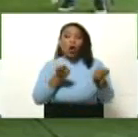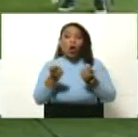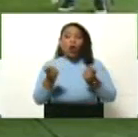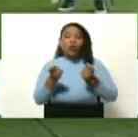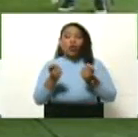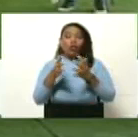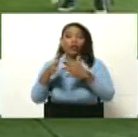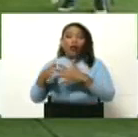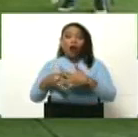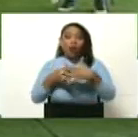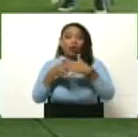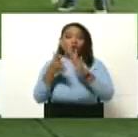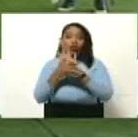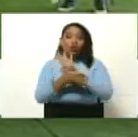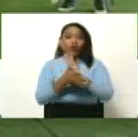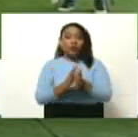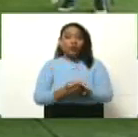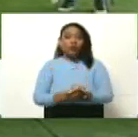Norteamericanas.